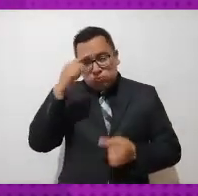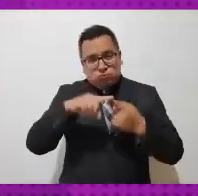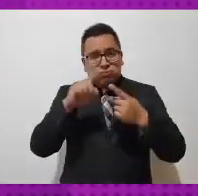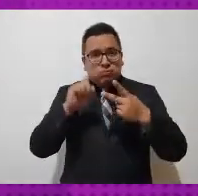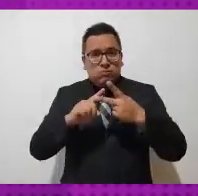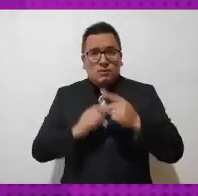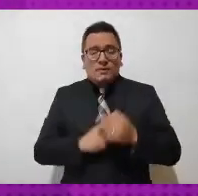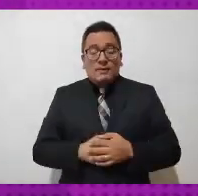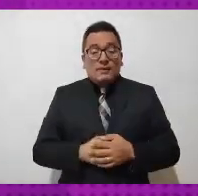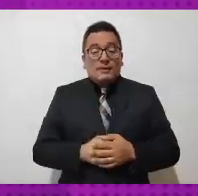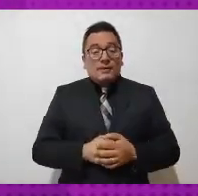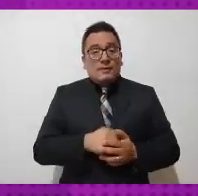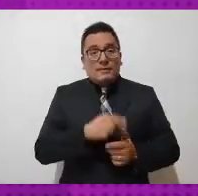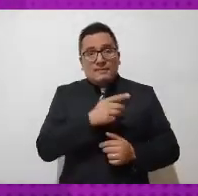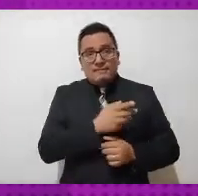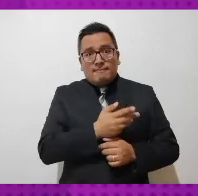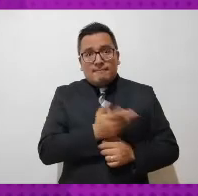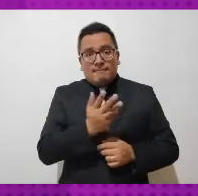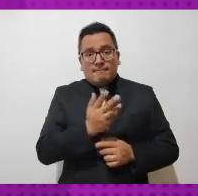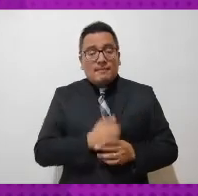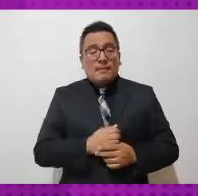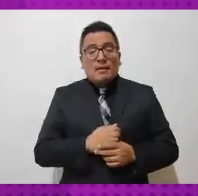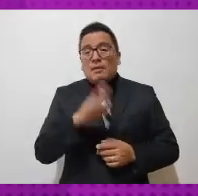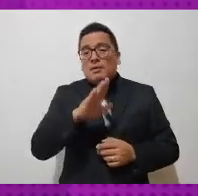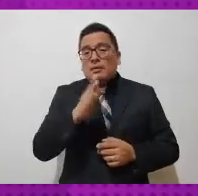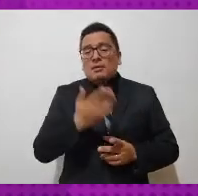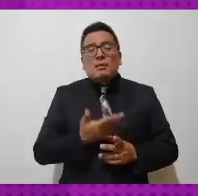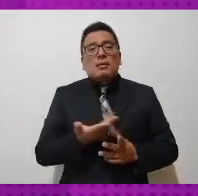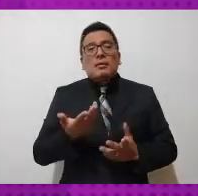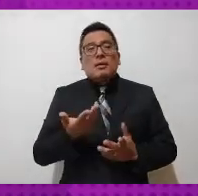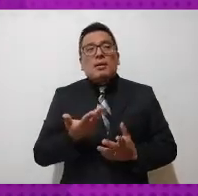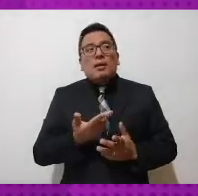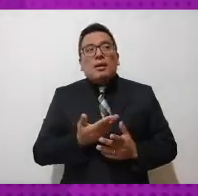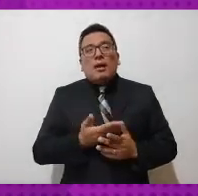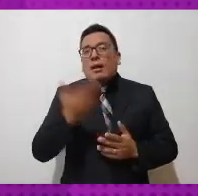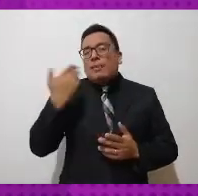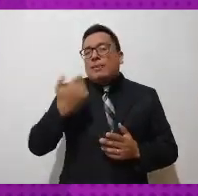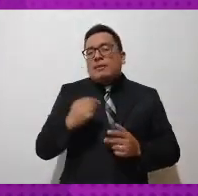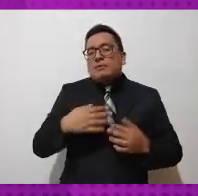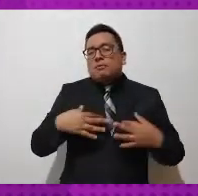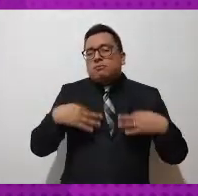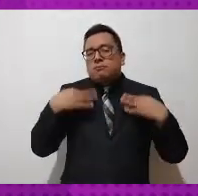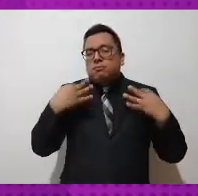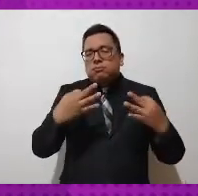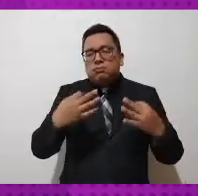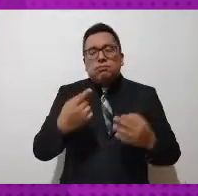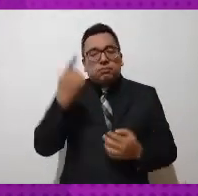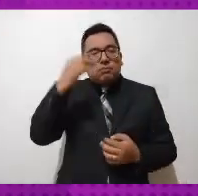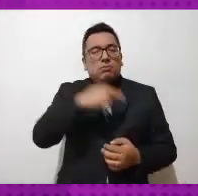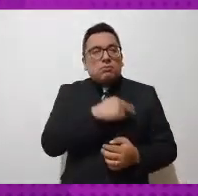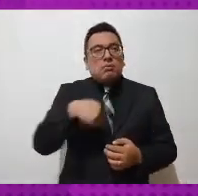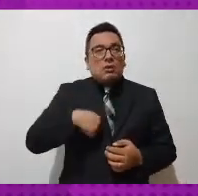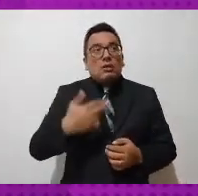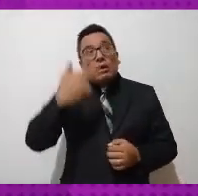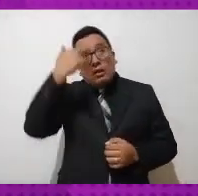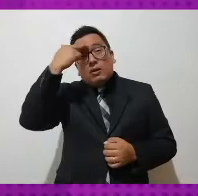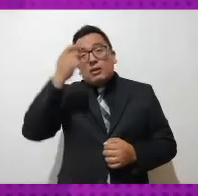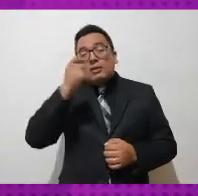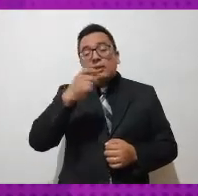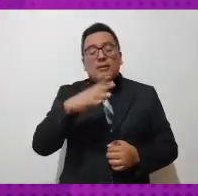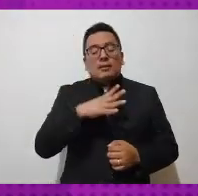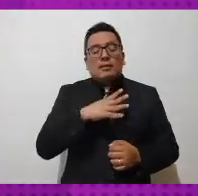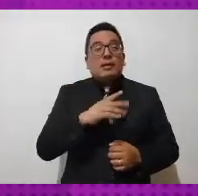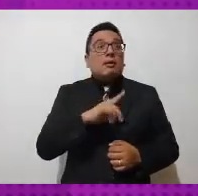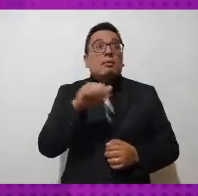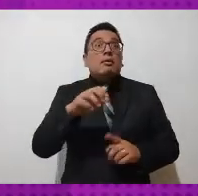dos mujeres que fueron, digamos que la base para lo que ahora celebramos, ¿no? Que se logró